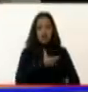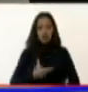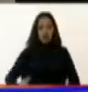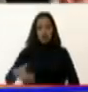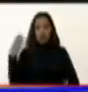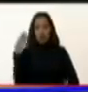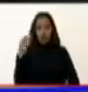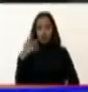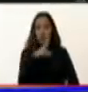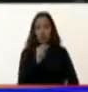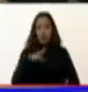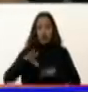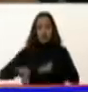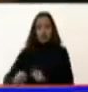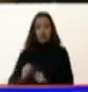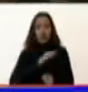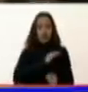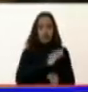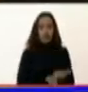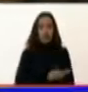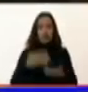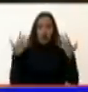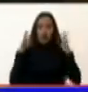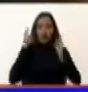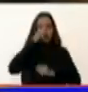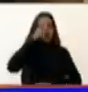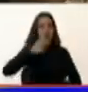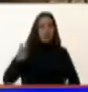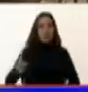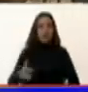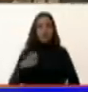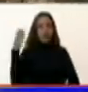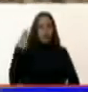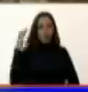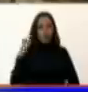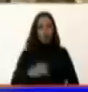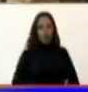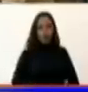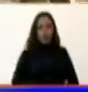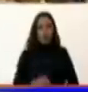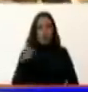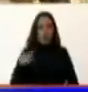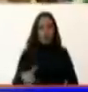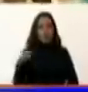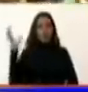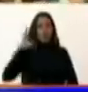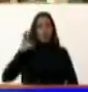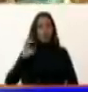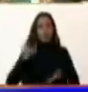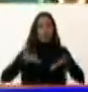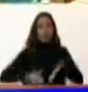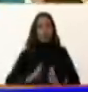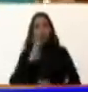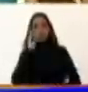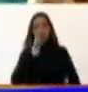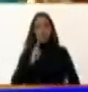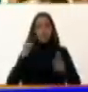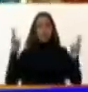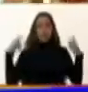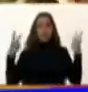salvaje. Un aplauso al pueblo de Colombia desde Caracas, la cuna de Simón Bolívar. ¡Que viva